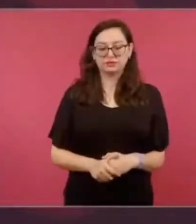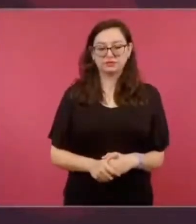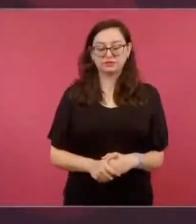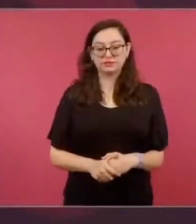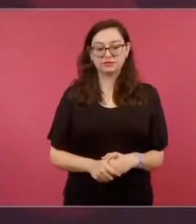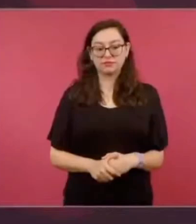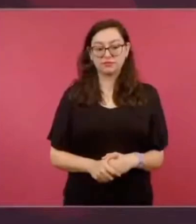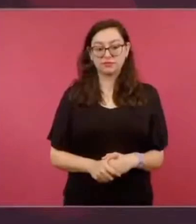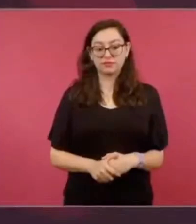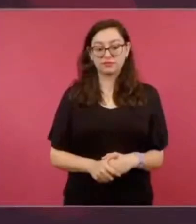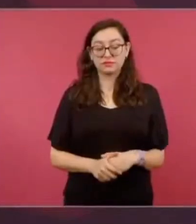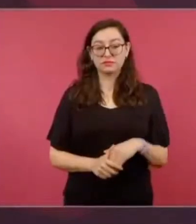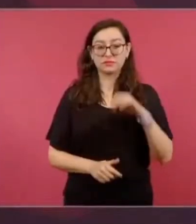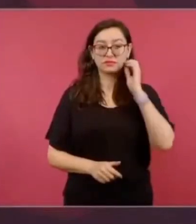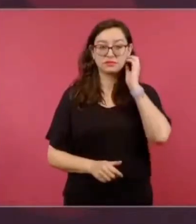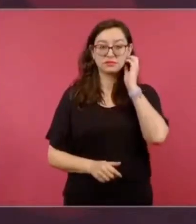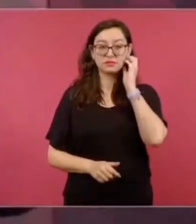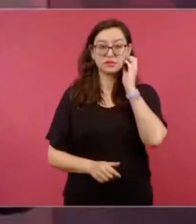hablamos de